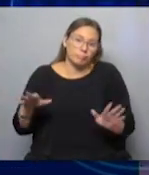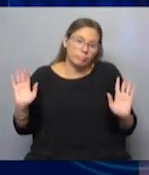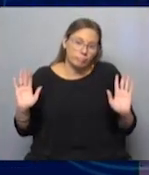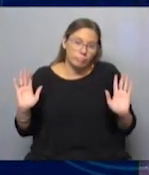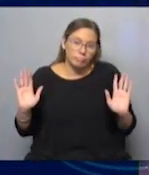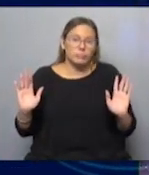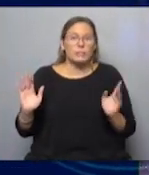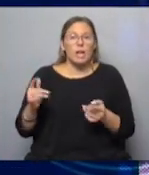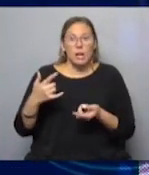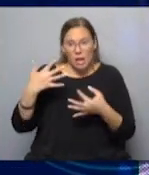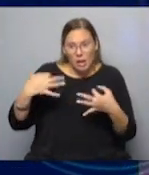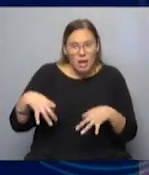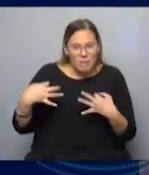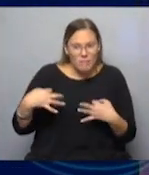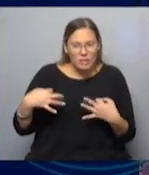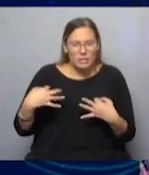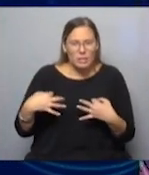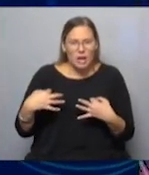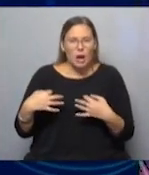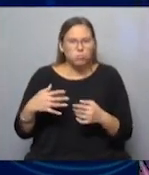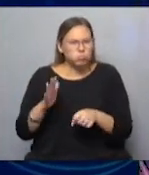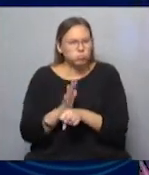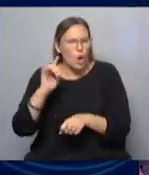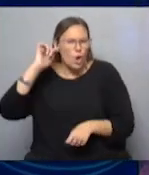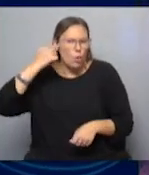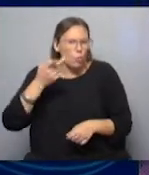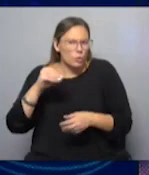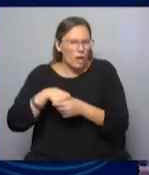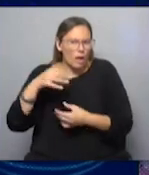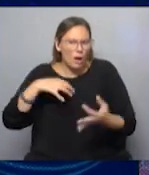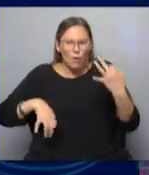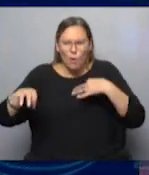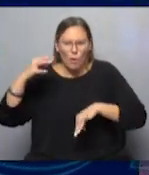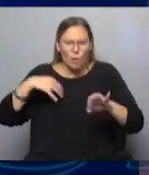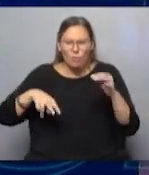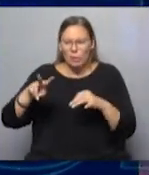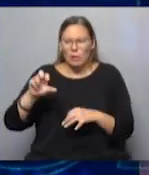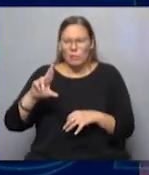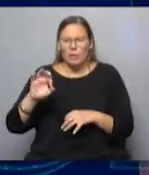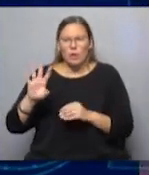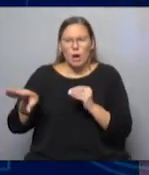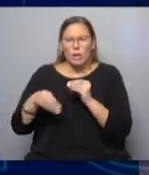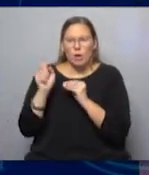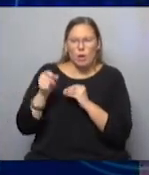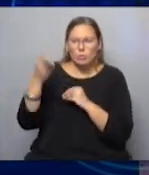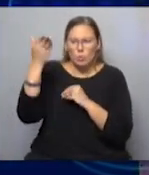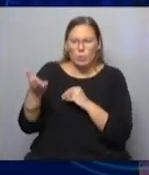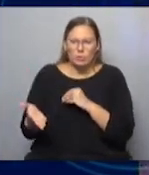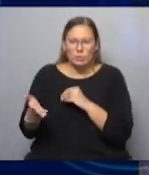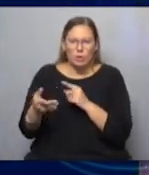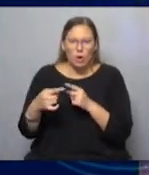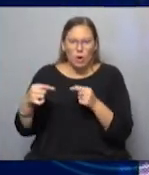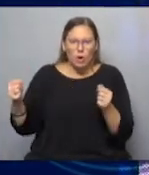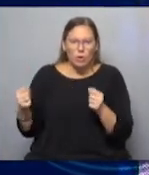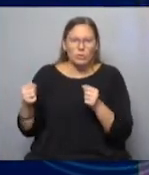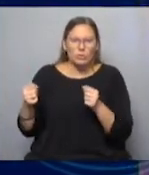porque de verdad tiene mucha locura la obra mucha locura pero agregó además a su personaje una cantidad